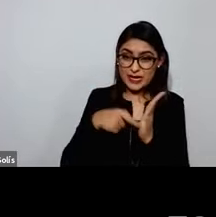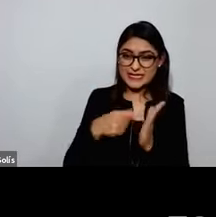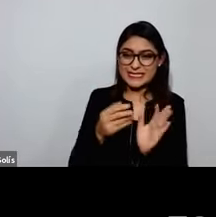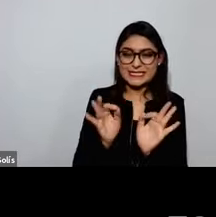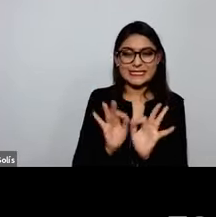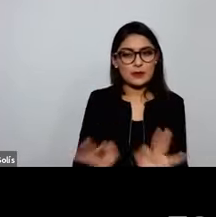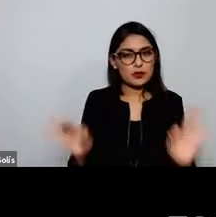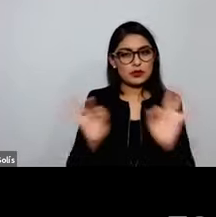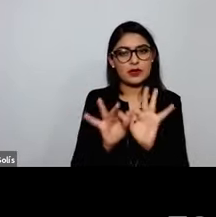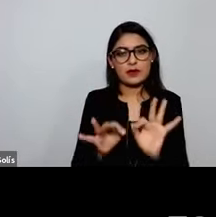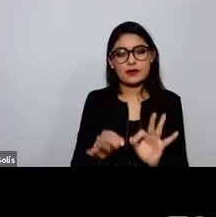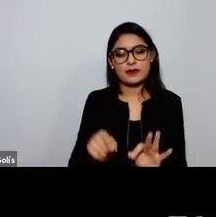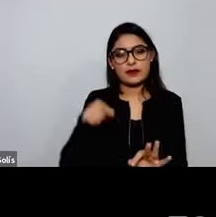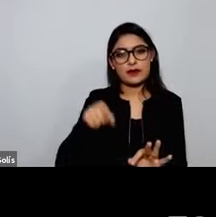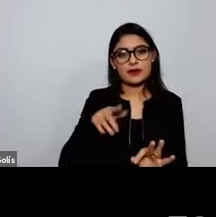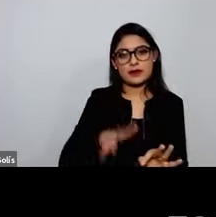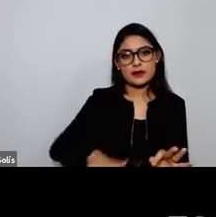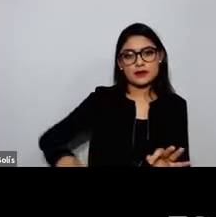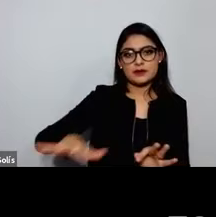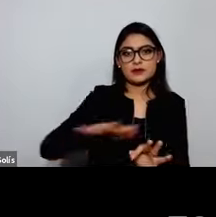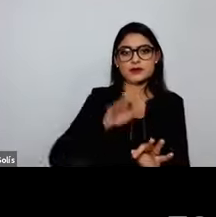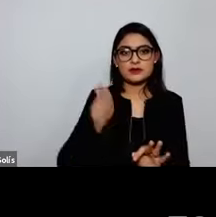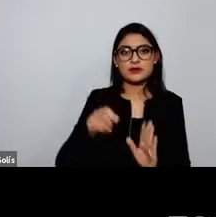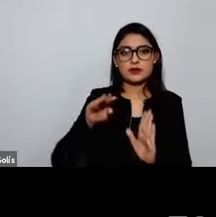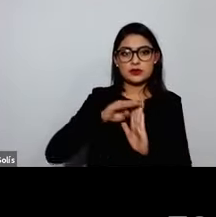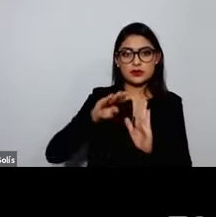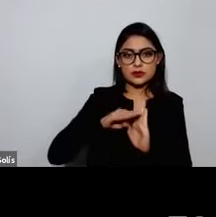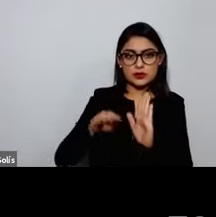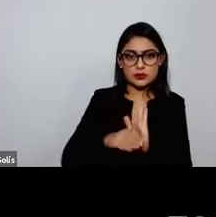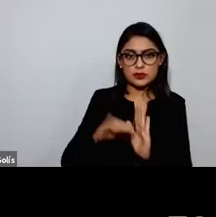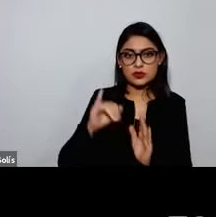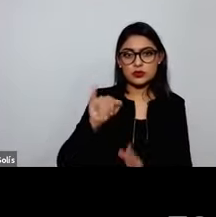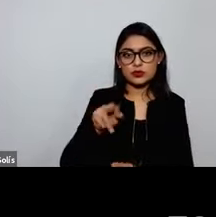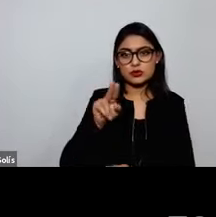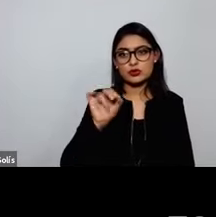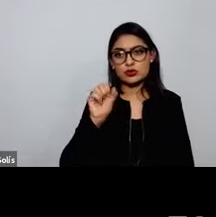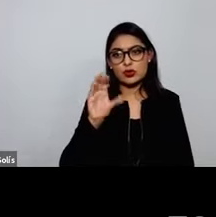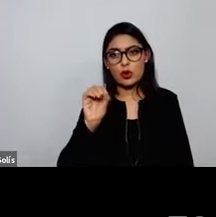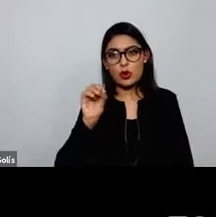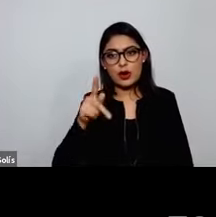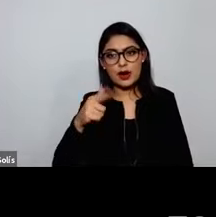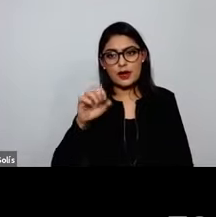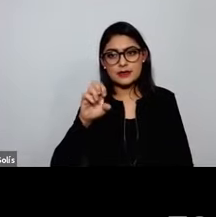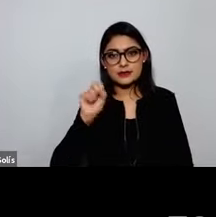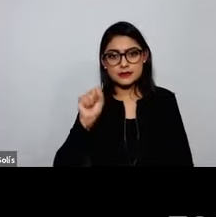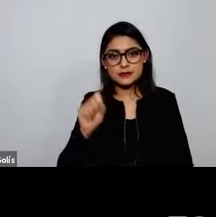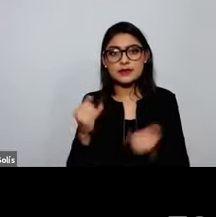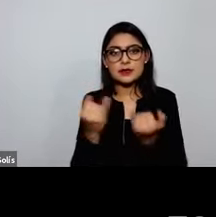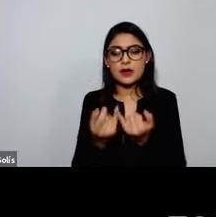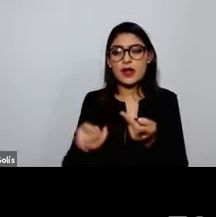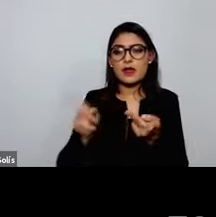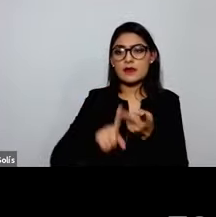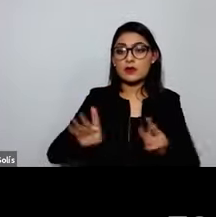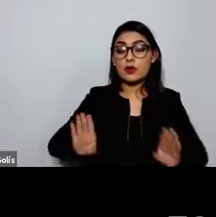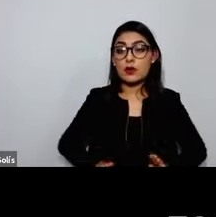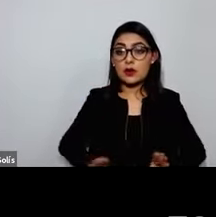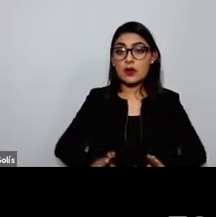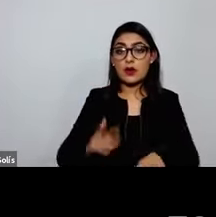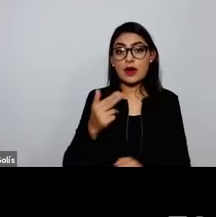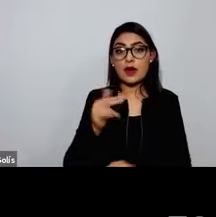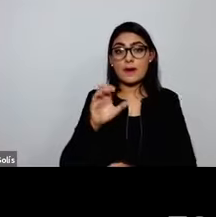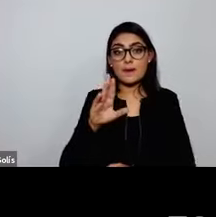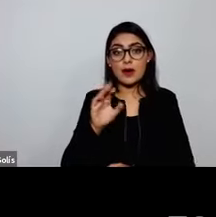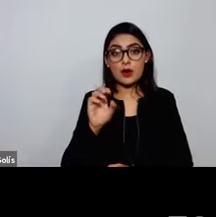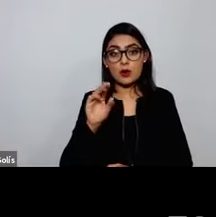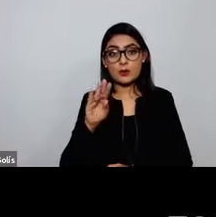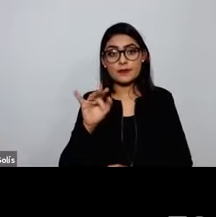dentro del derecho internacional público, al ser una norma de jus cogens, que además tiene carácter erga omnes, es decir, que obliga incluso